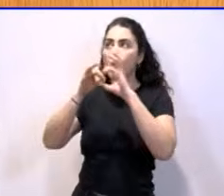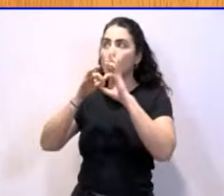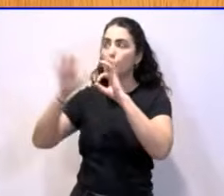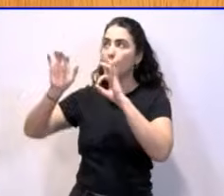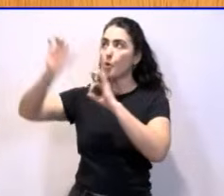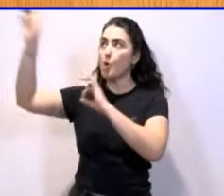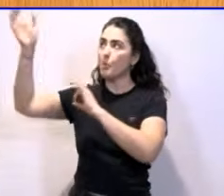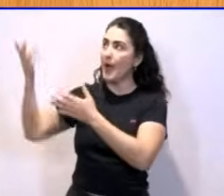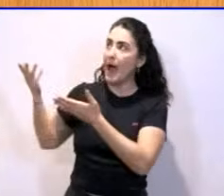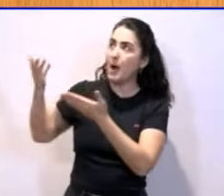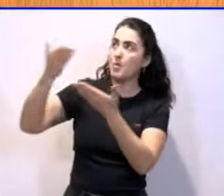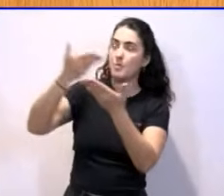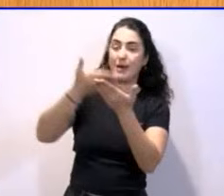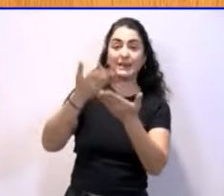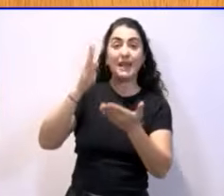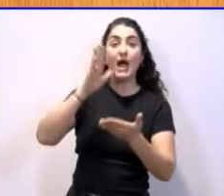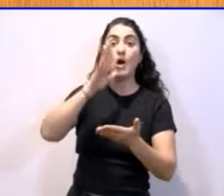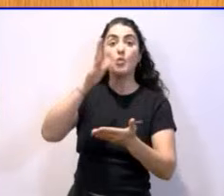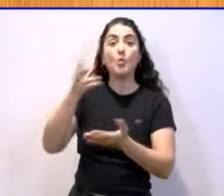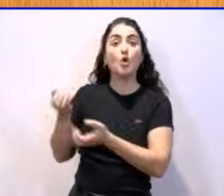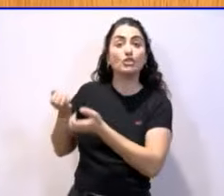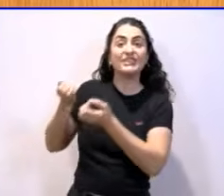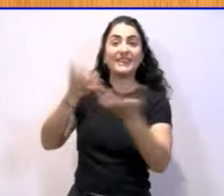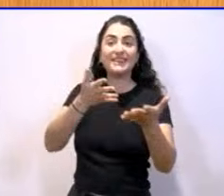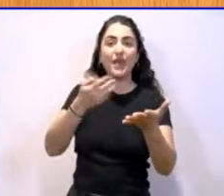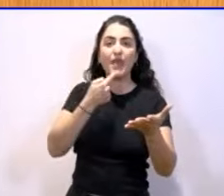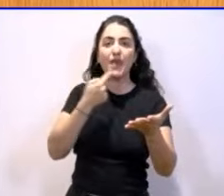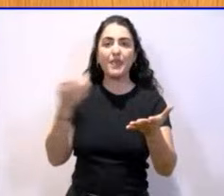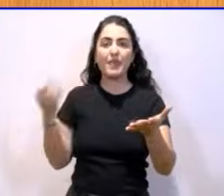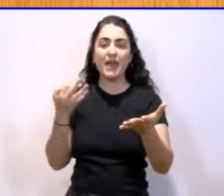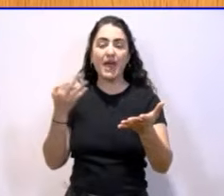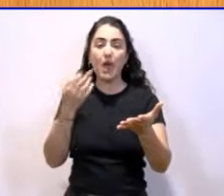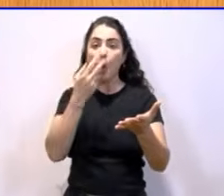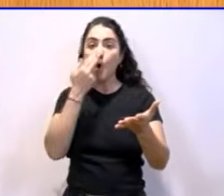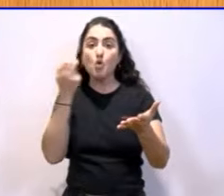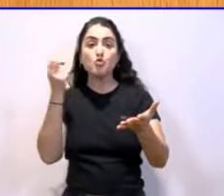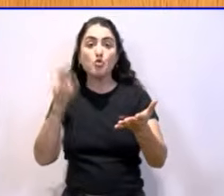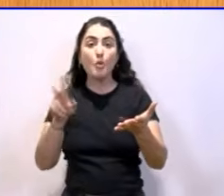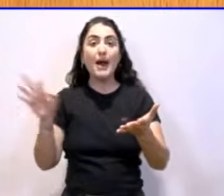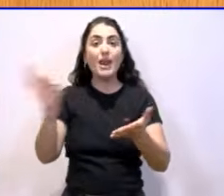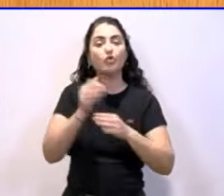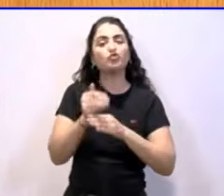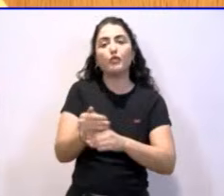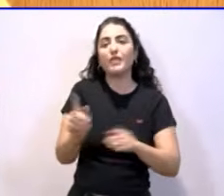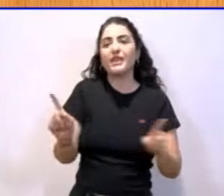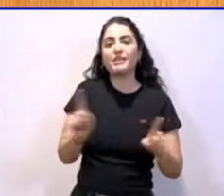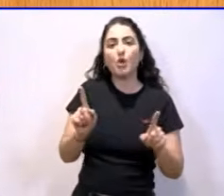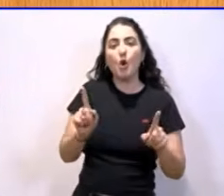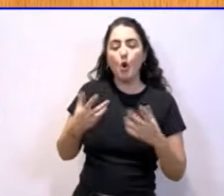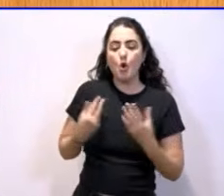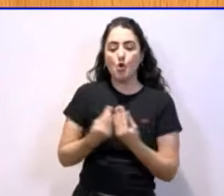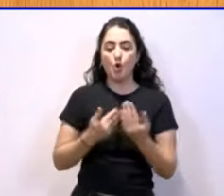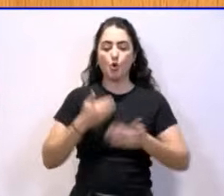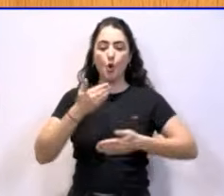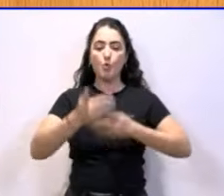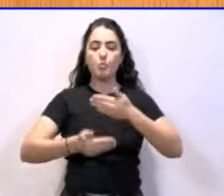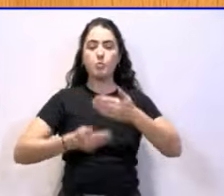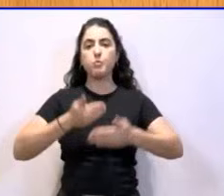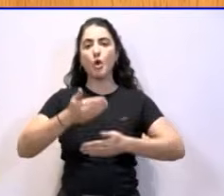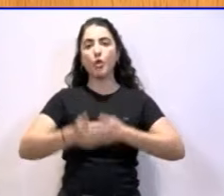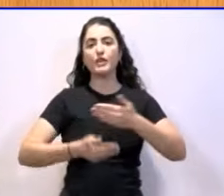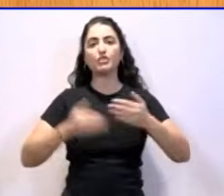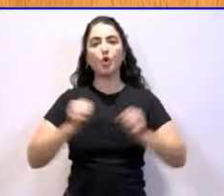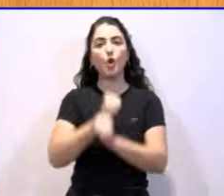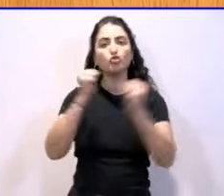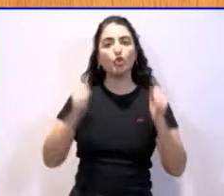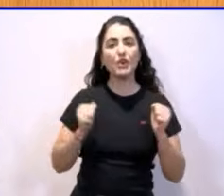también esa sentencia habla de que no son válidos o que no es suficiente con esos procesos de consolidación